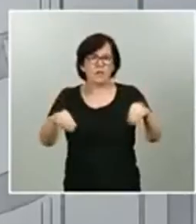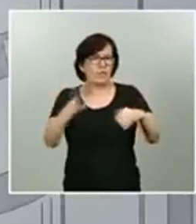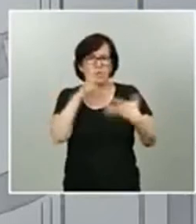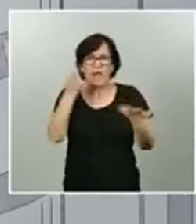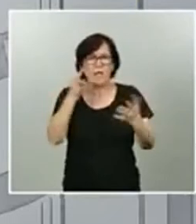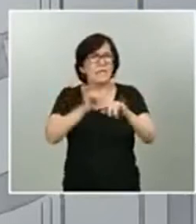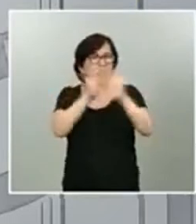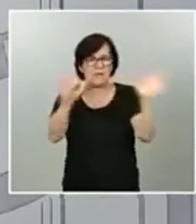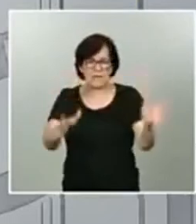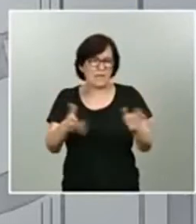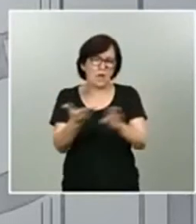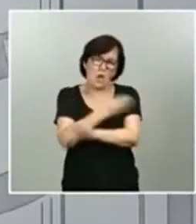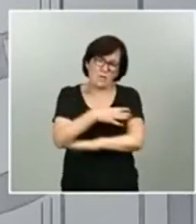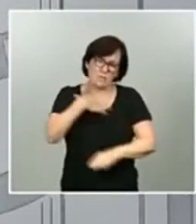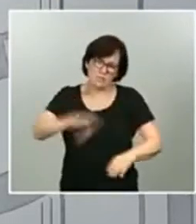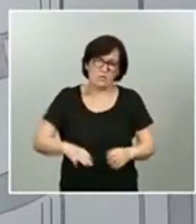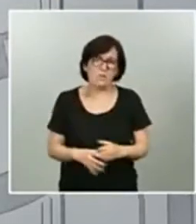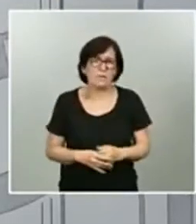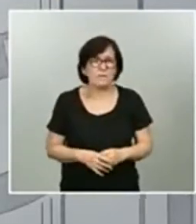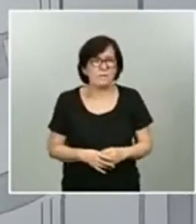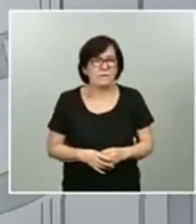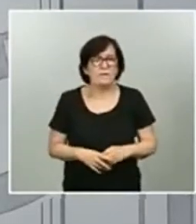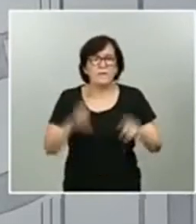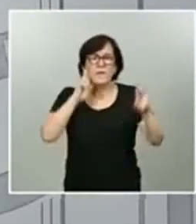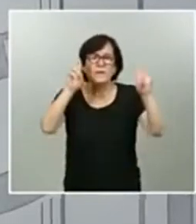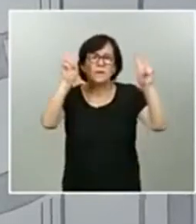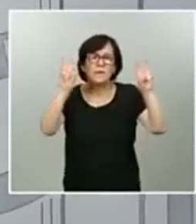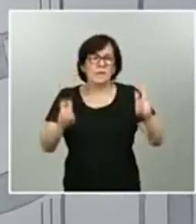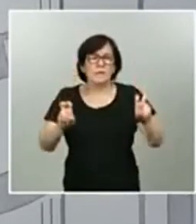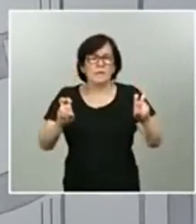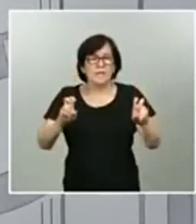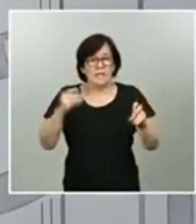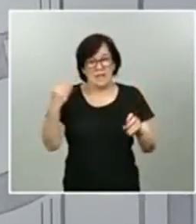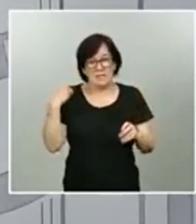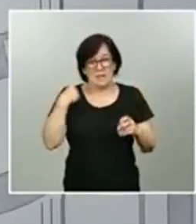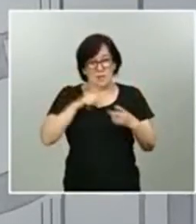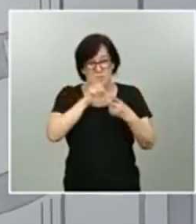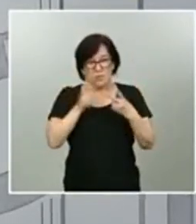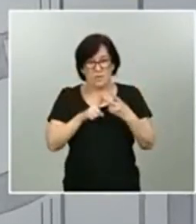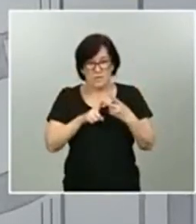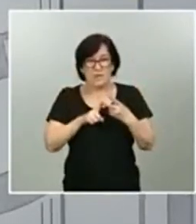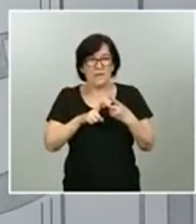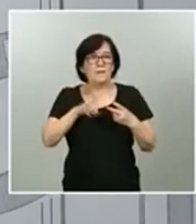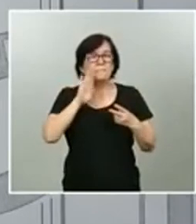posible. L'altra con respecto a la otra pregunta sul, que me ha hecho usted